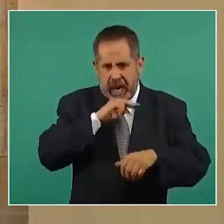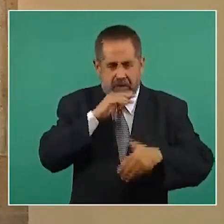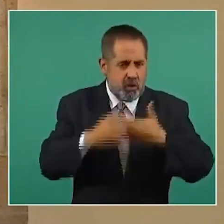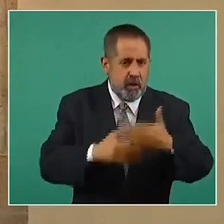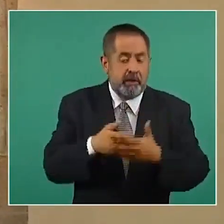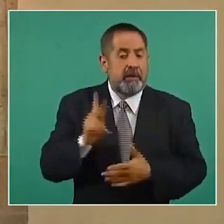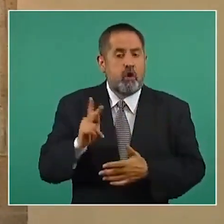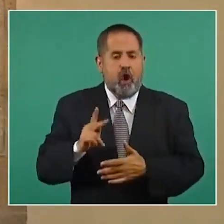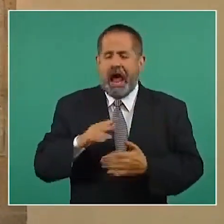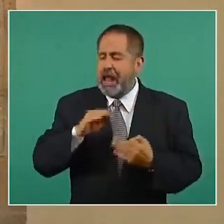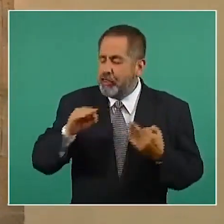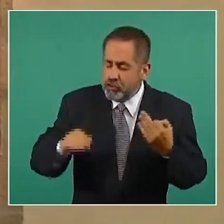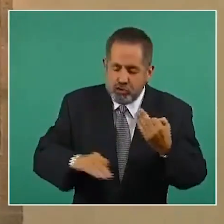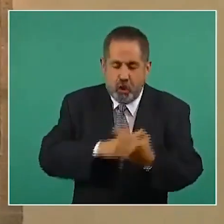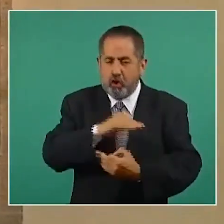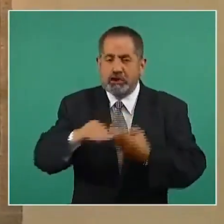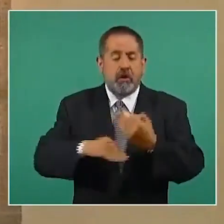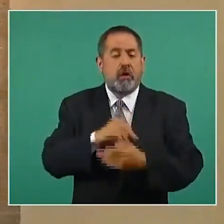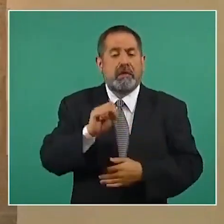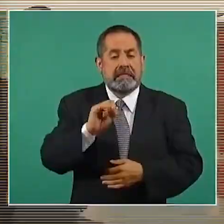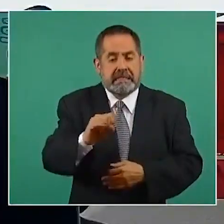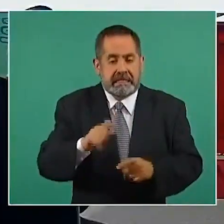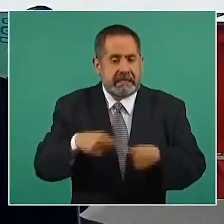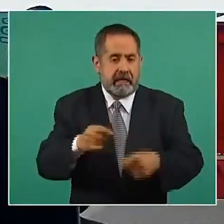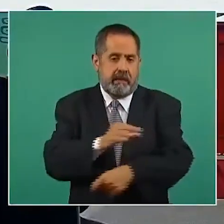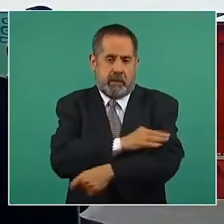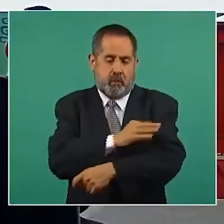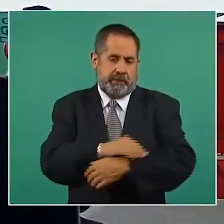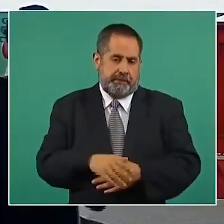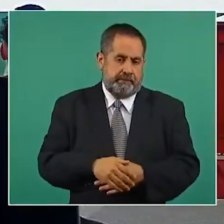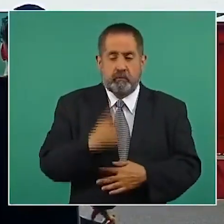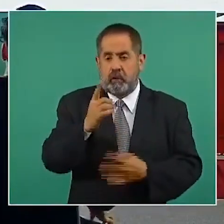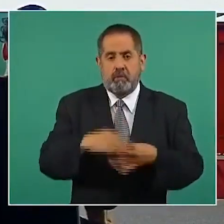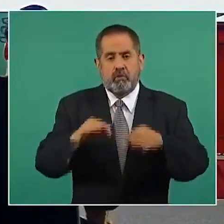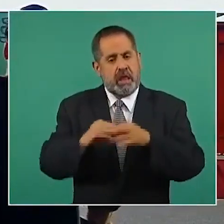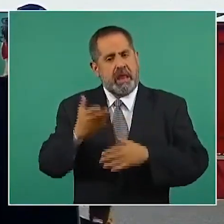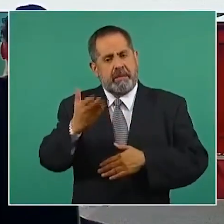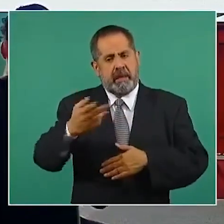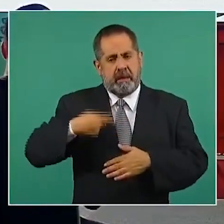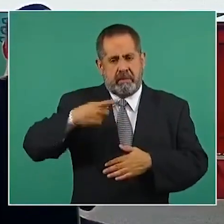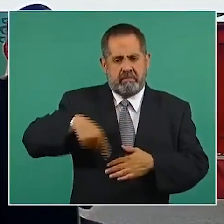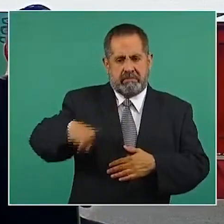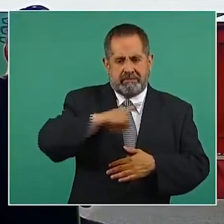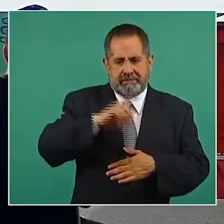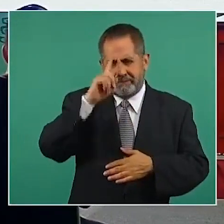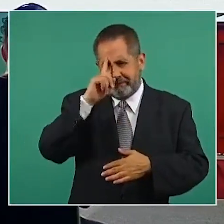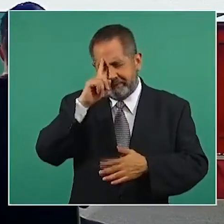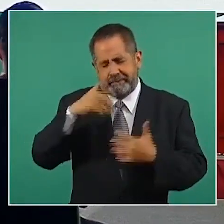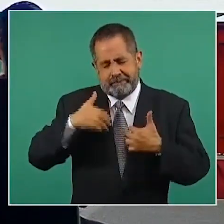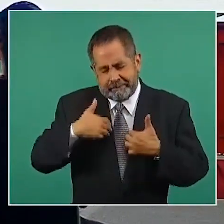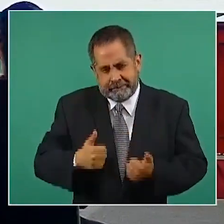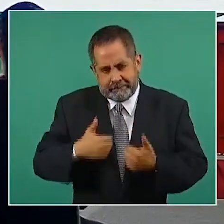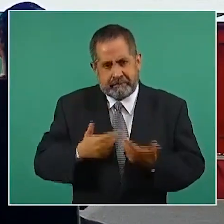rápidamente, pero va a llegar a todos y todo va a ser importante. Una parte también importante que vamos a pedir también a la población que entienda es